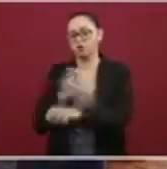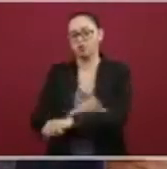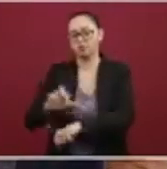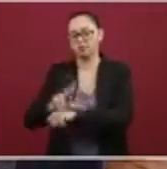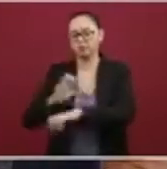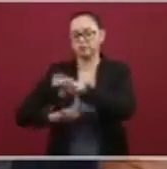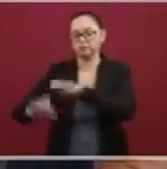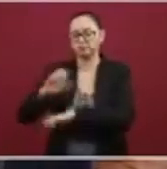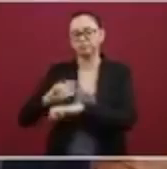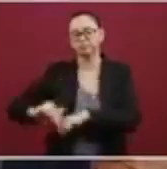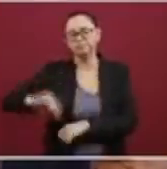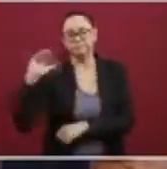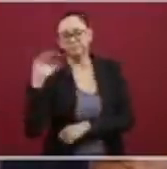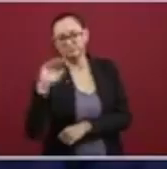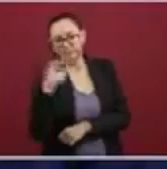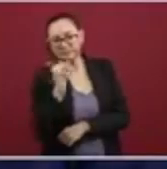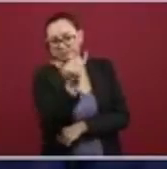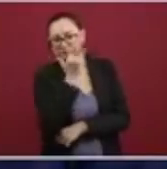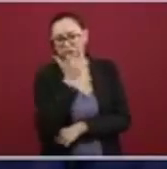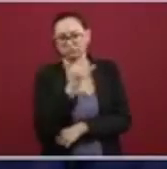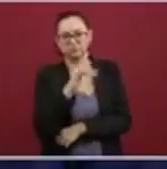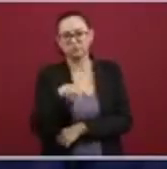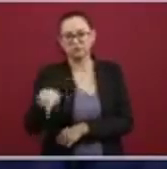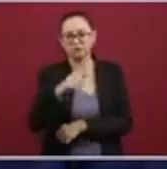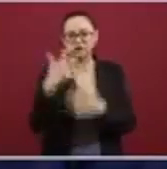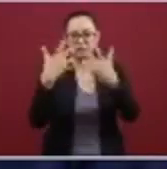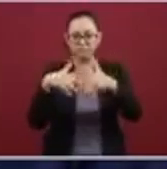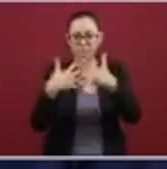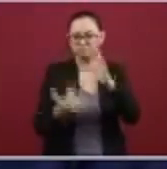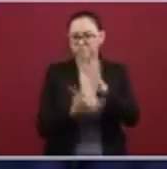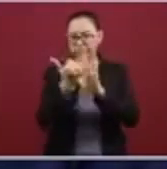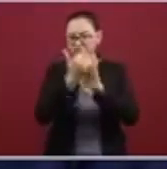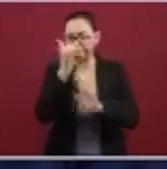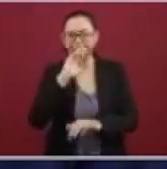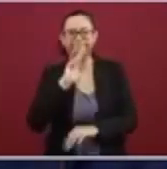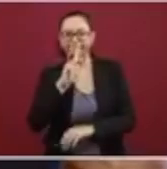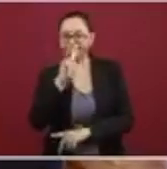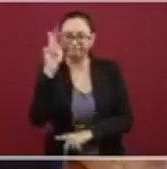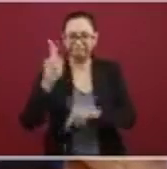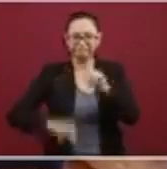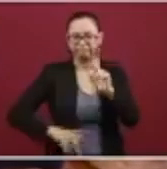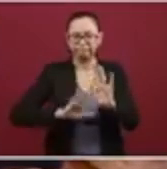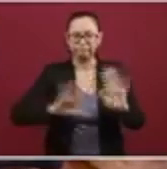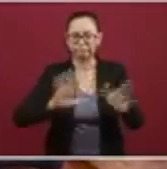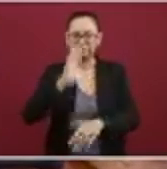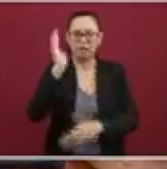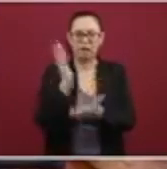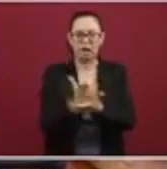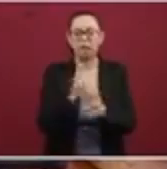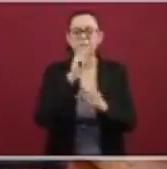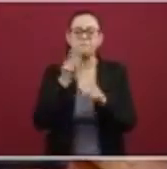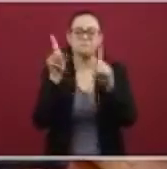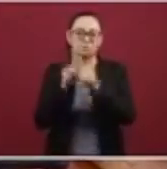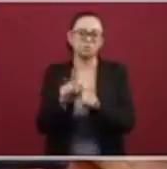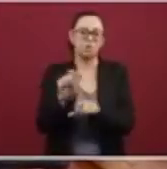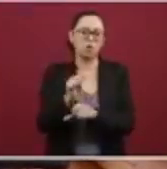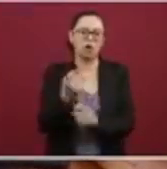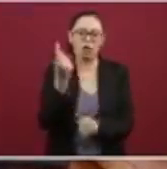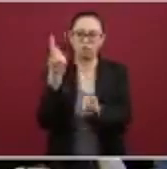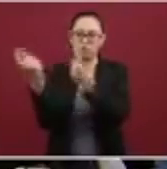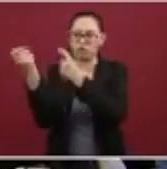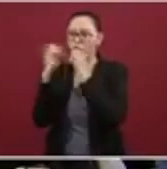puede reconsiderar la posibilidad de construir esta refinería, y también de algunas organizaciones